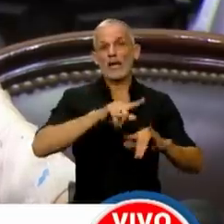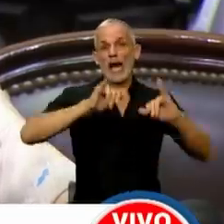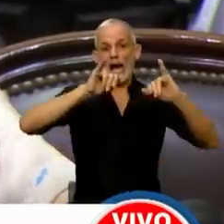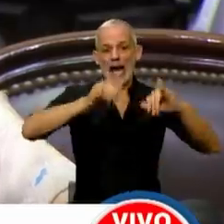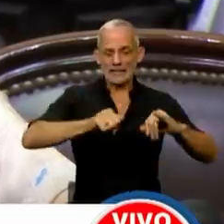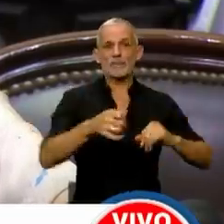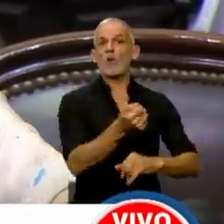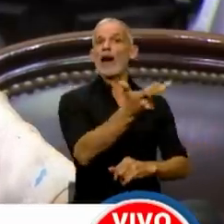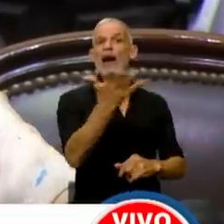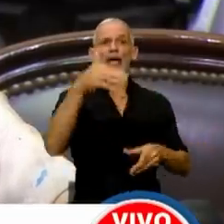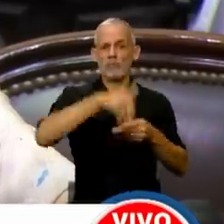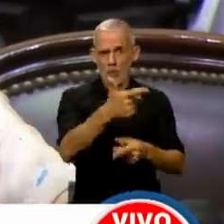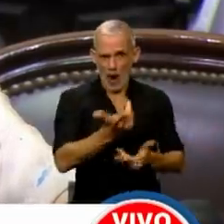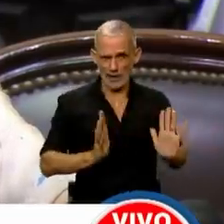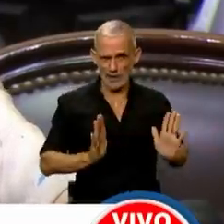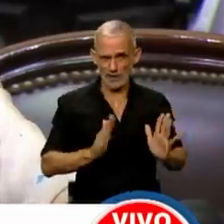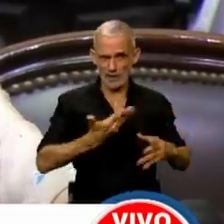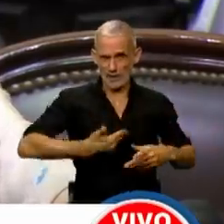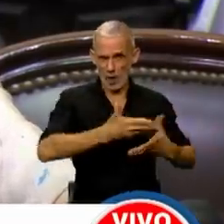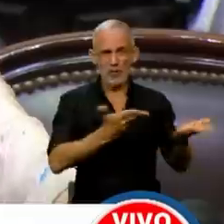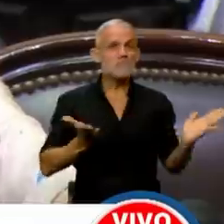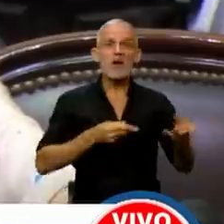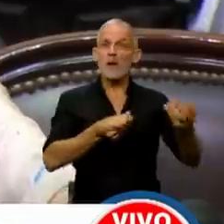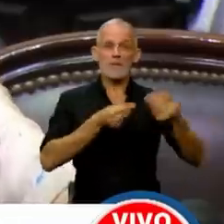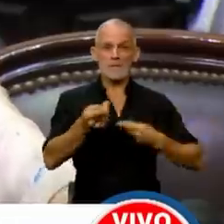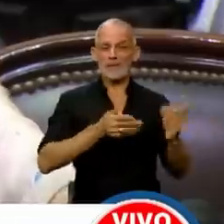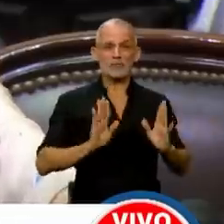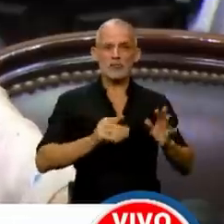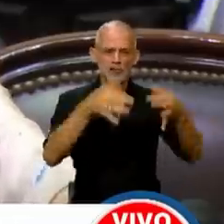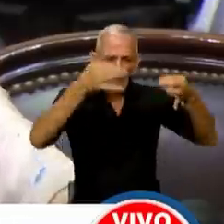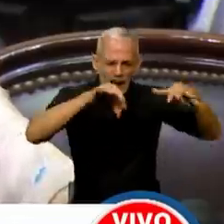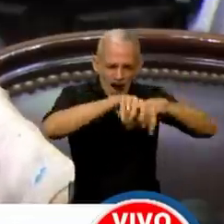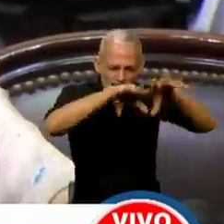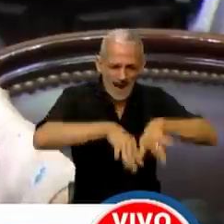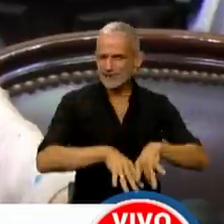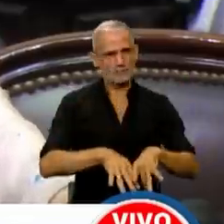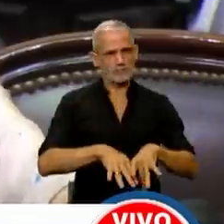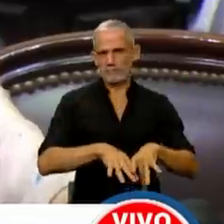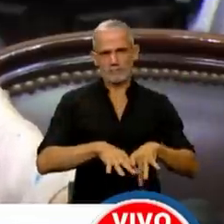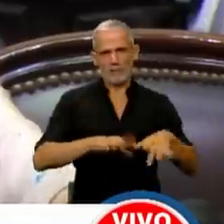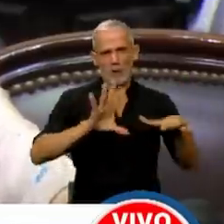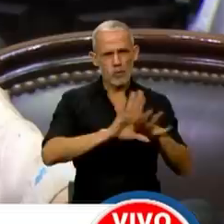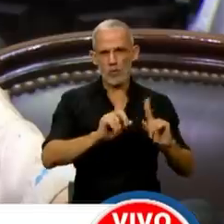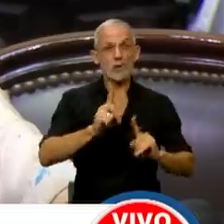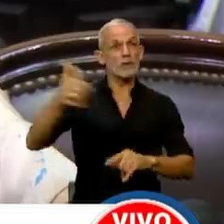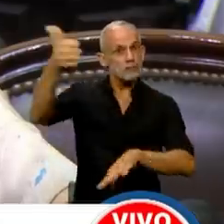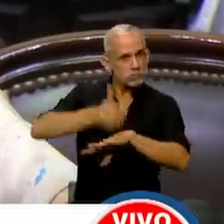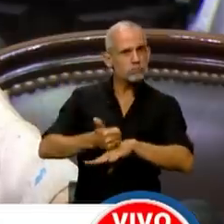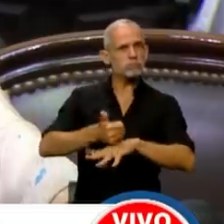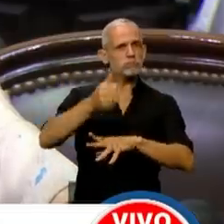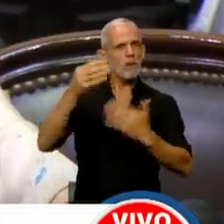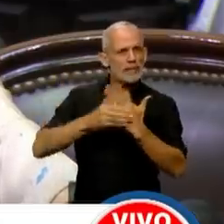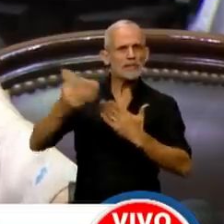aceptar que no tienen el número, que el presupuesto no está bien redactado y que vengan los